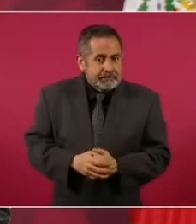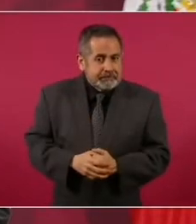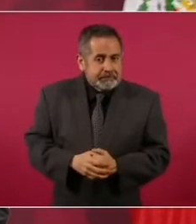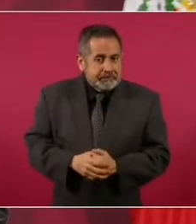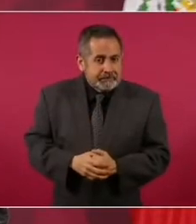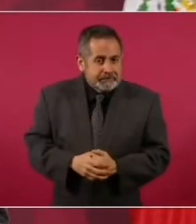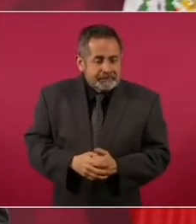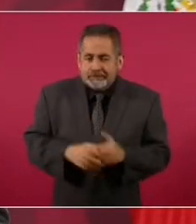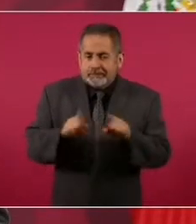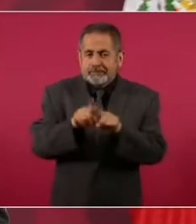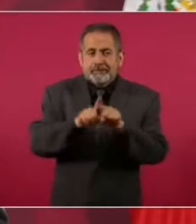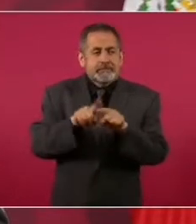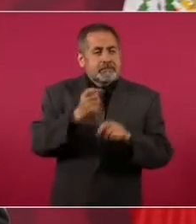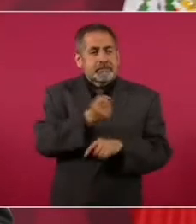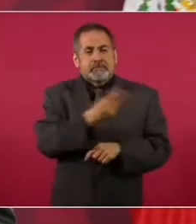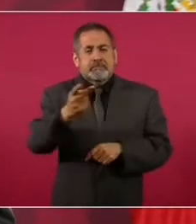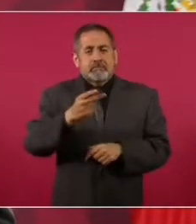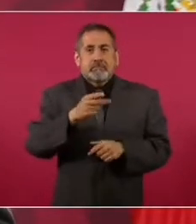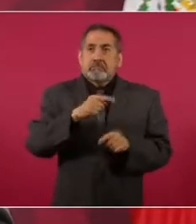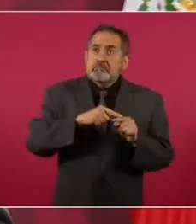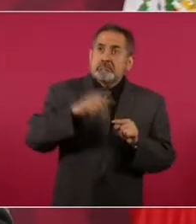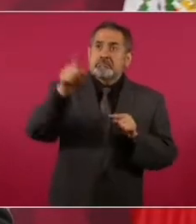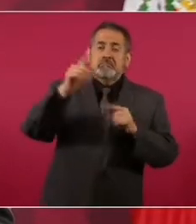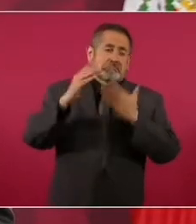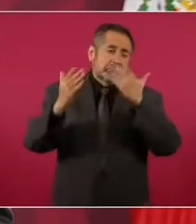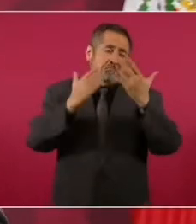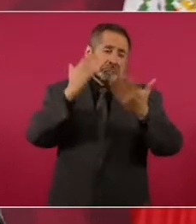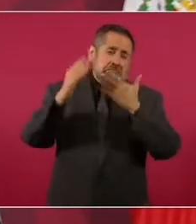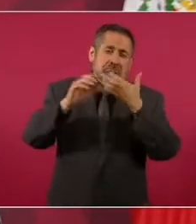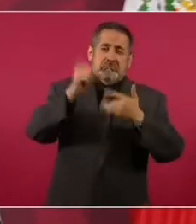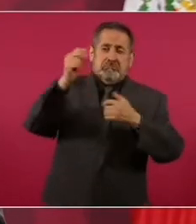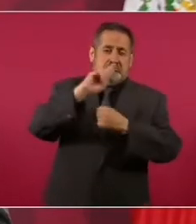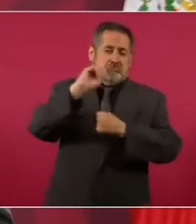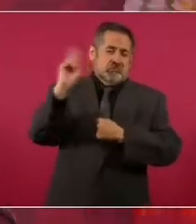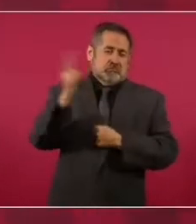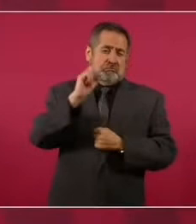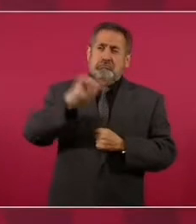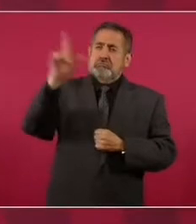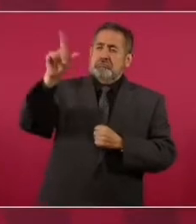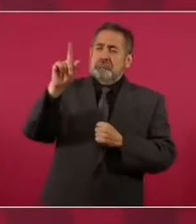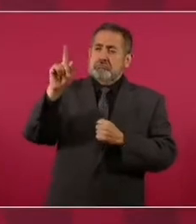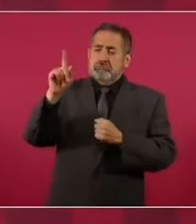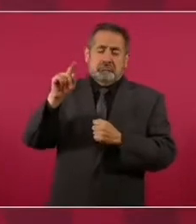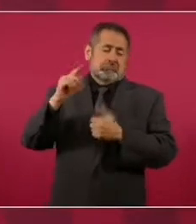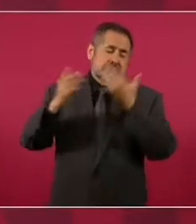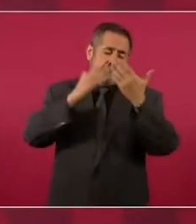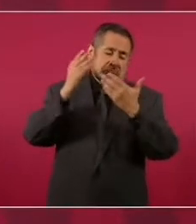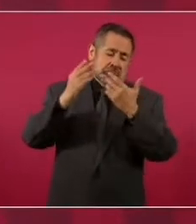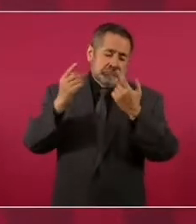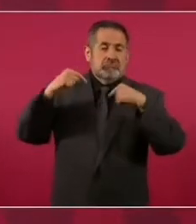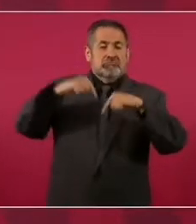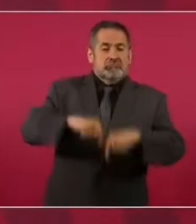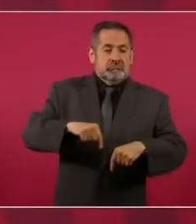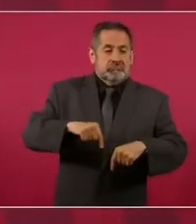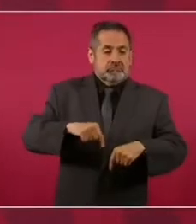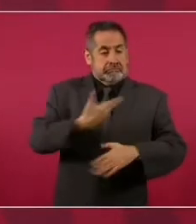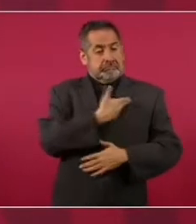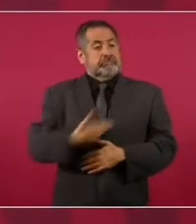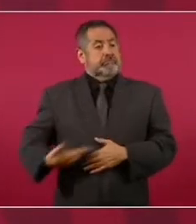Imagínense los que han ido a estudiar a universidades famosas del extranjero y que han llegado a ser